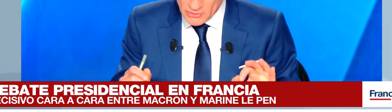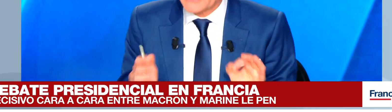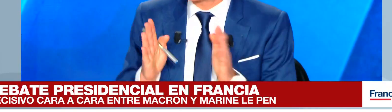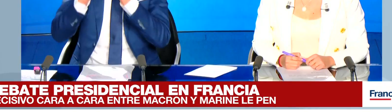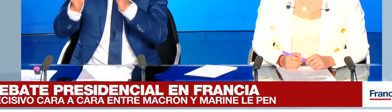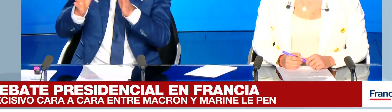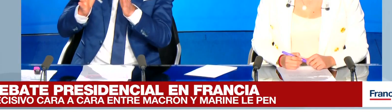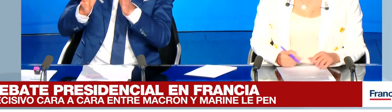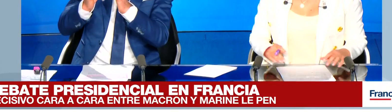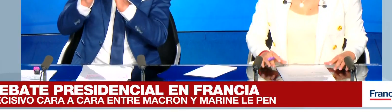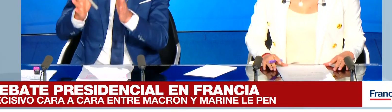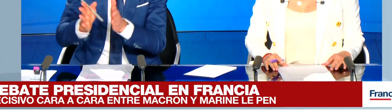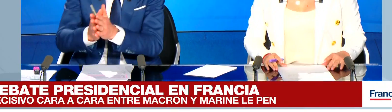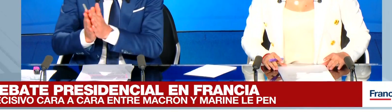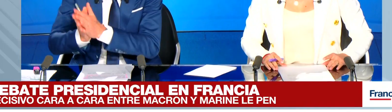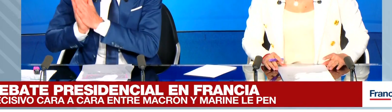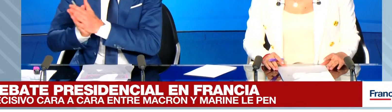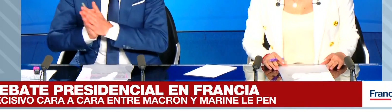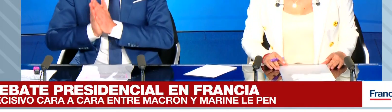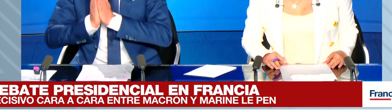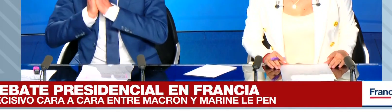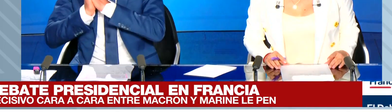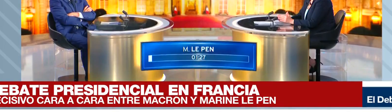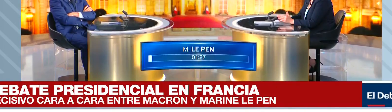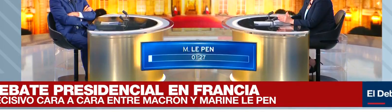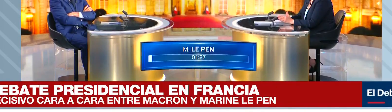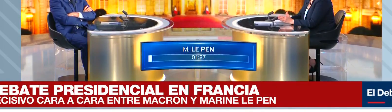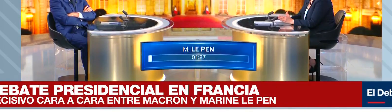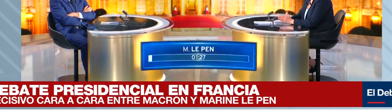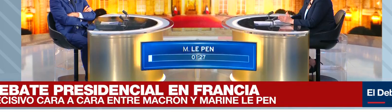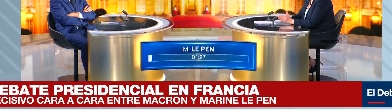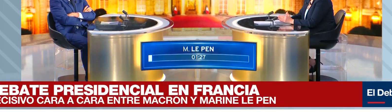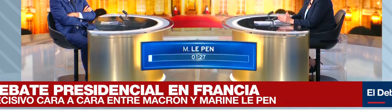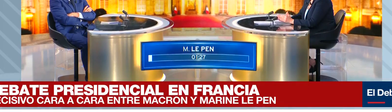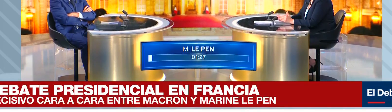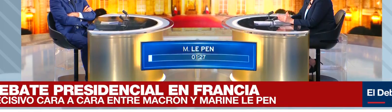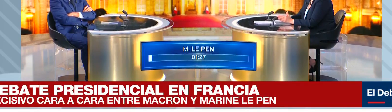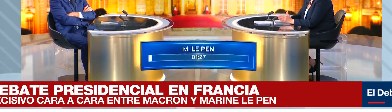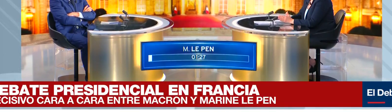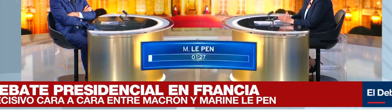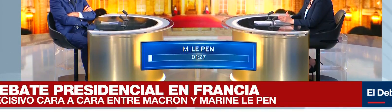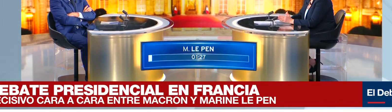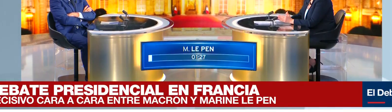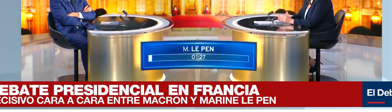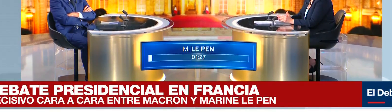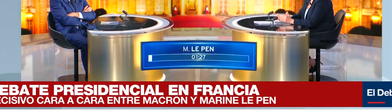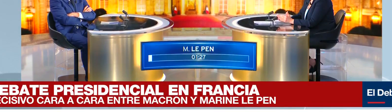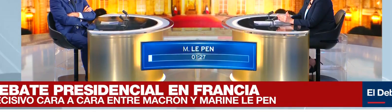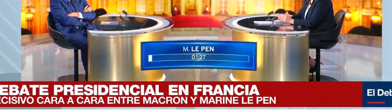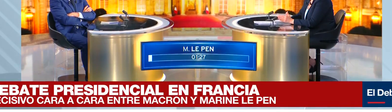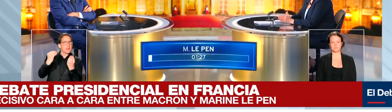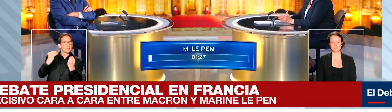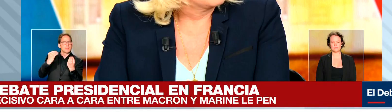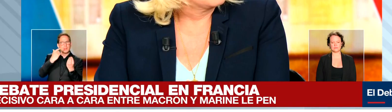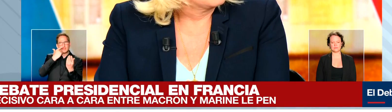estamos en los mismos términos para cada uno con la misma pregunta. Tiene usted 1:30 cada uno. Y usted primero, señora Le Pen,